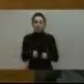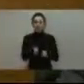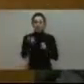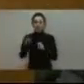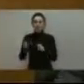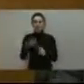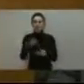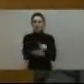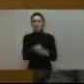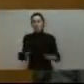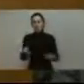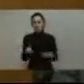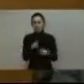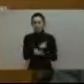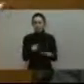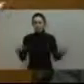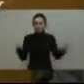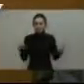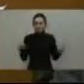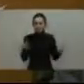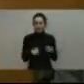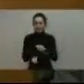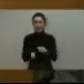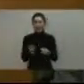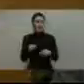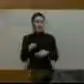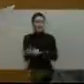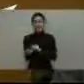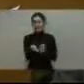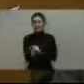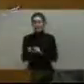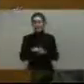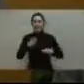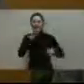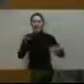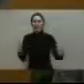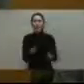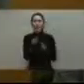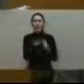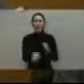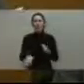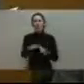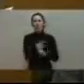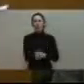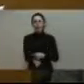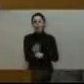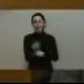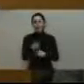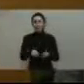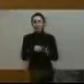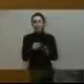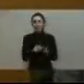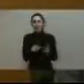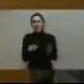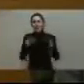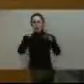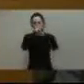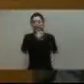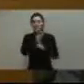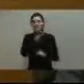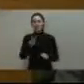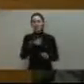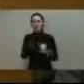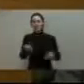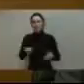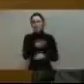de 2 millones al año, donde no se ha invertido nada en la mejora de este puerto. Y su plan fantasma prometía 22 millones